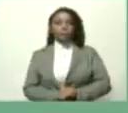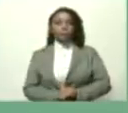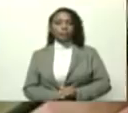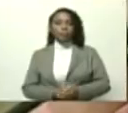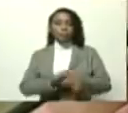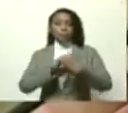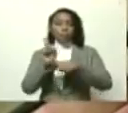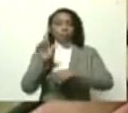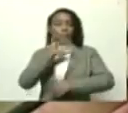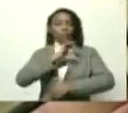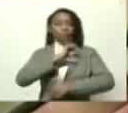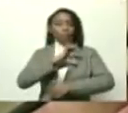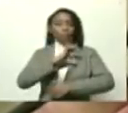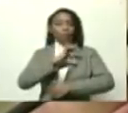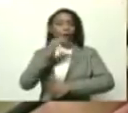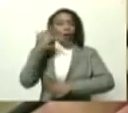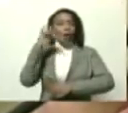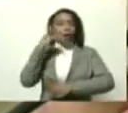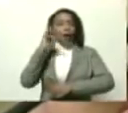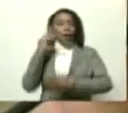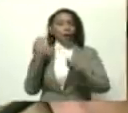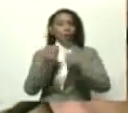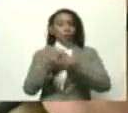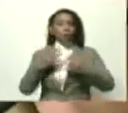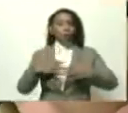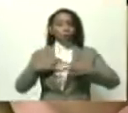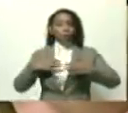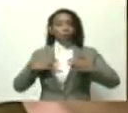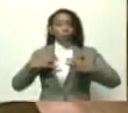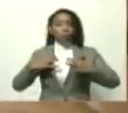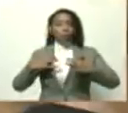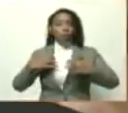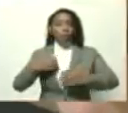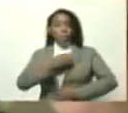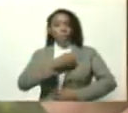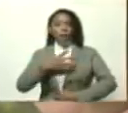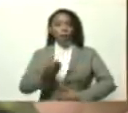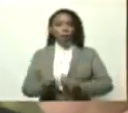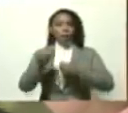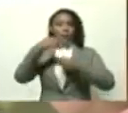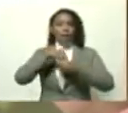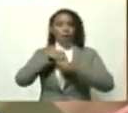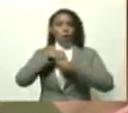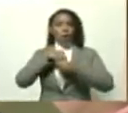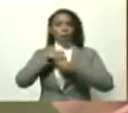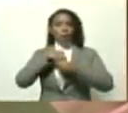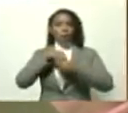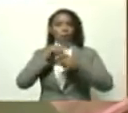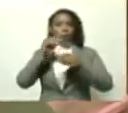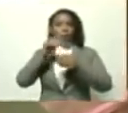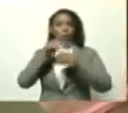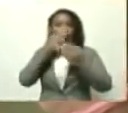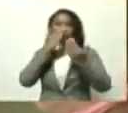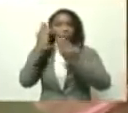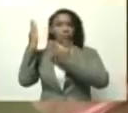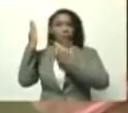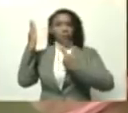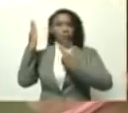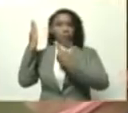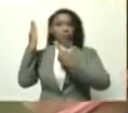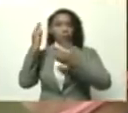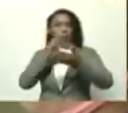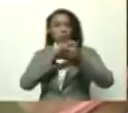Este señor está con una franela y está en el interior de este recinto. Vean si se puede leer